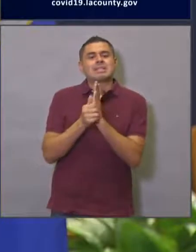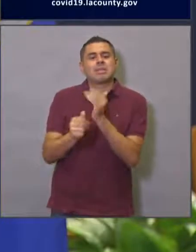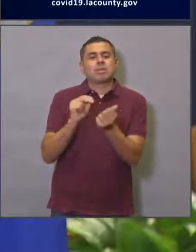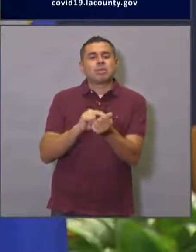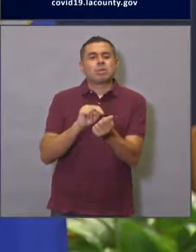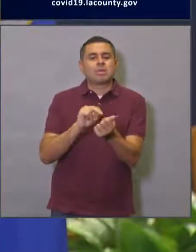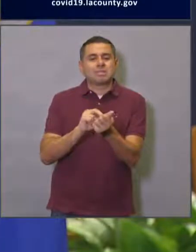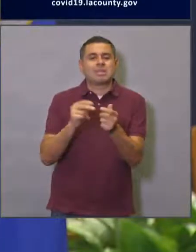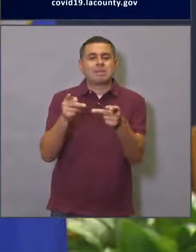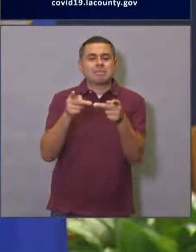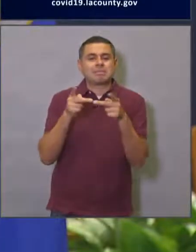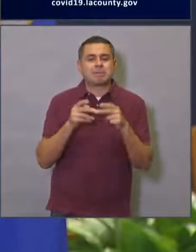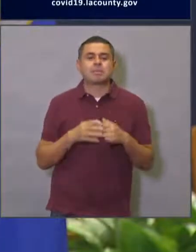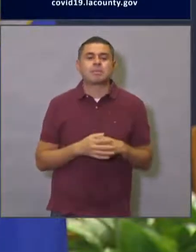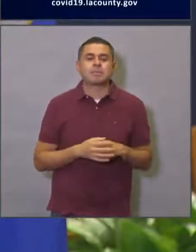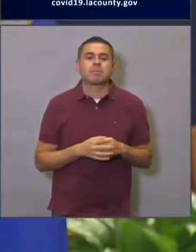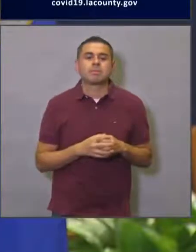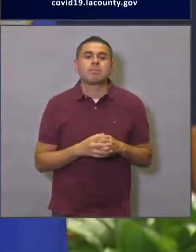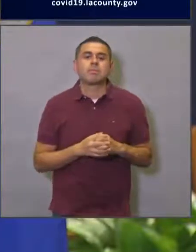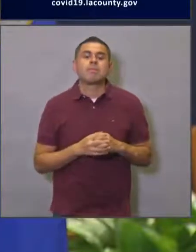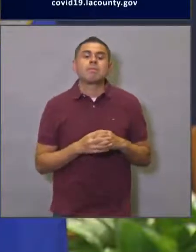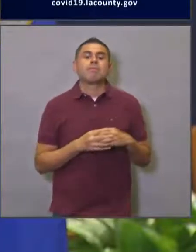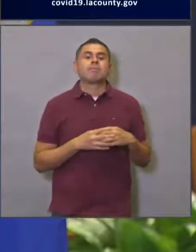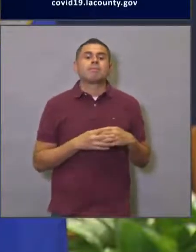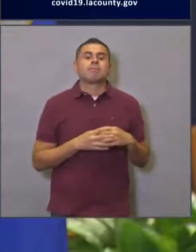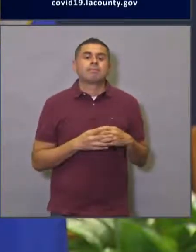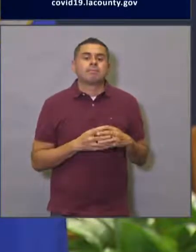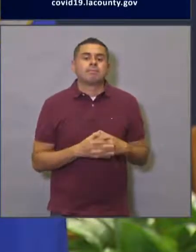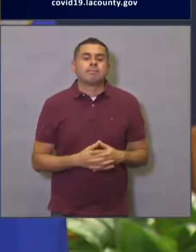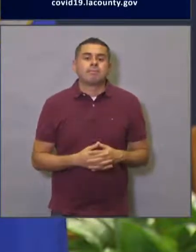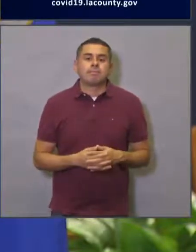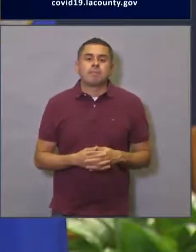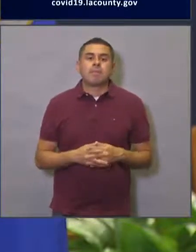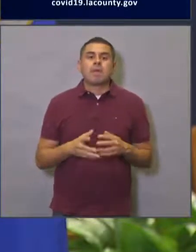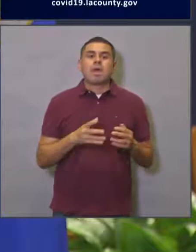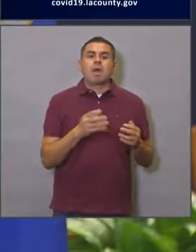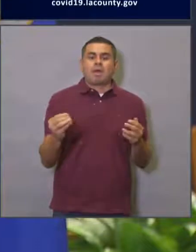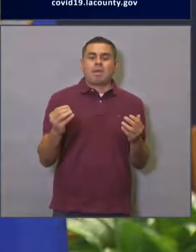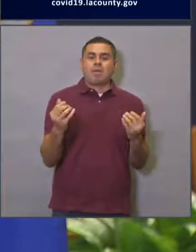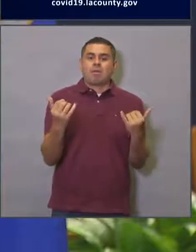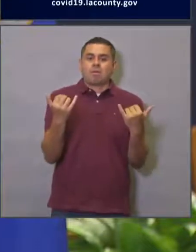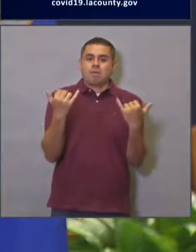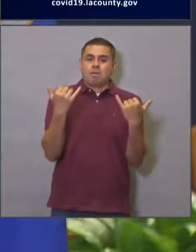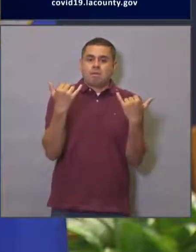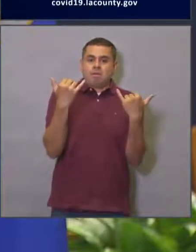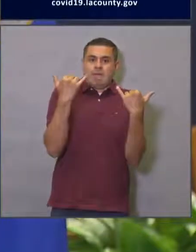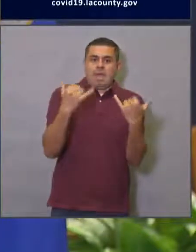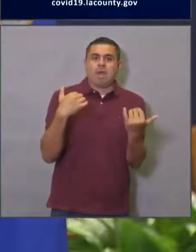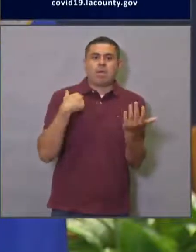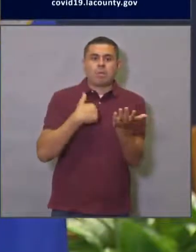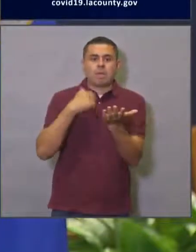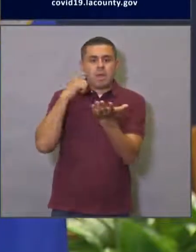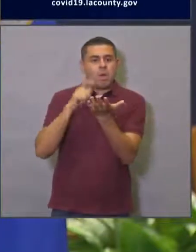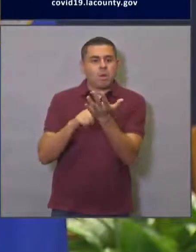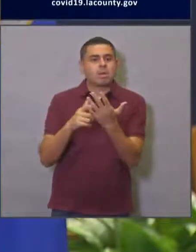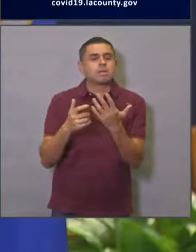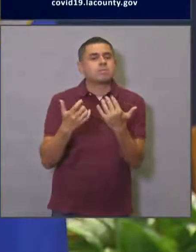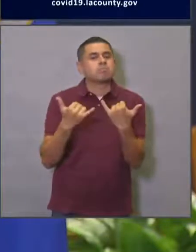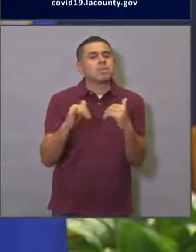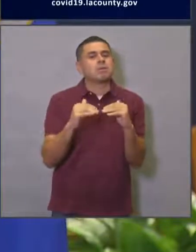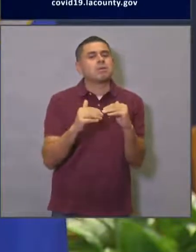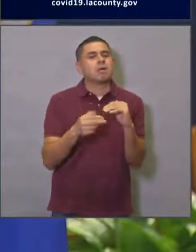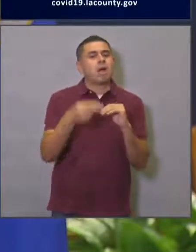reportamos 3,867 casos confirmados en algún momento en las instalaciones de la cárcel.